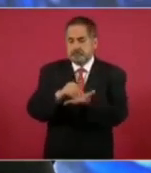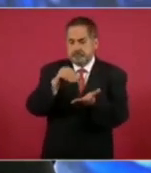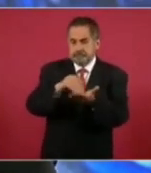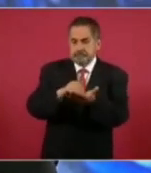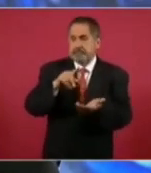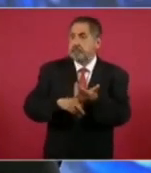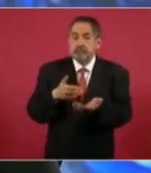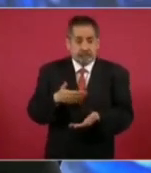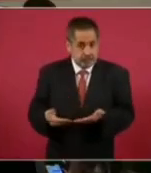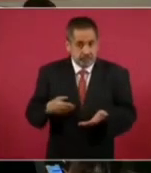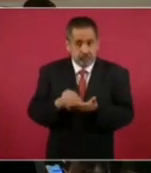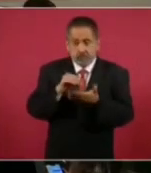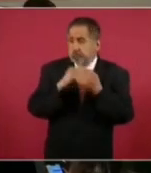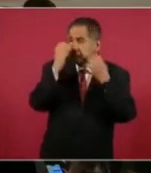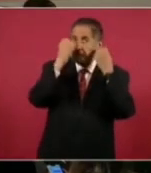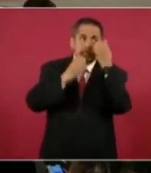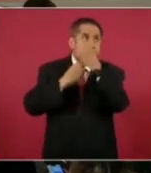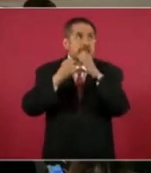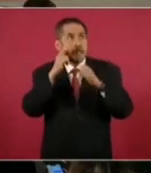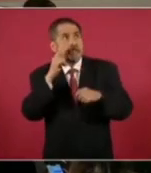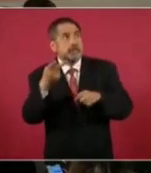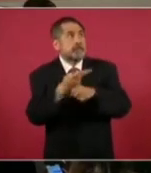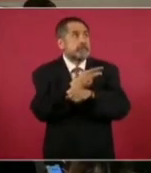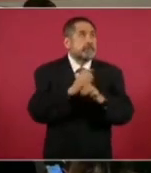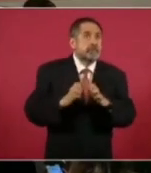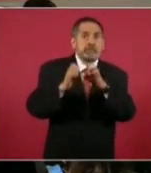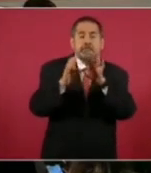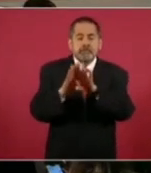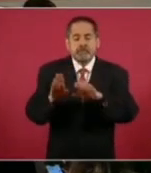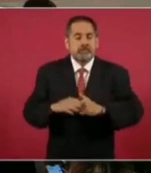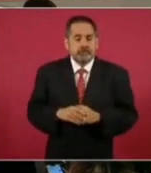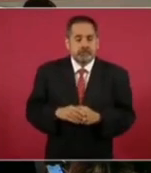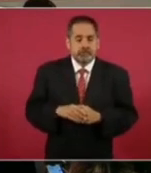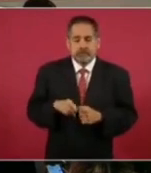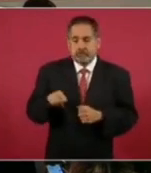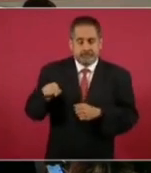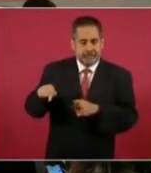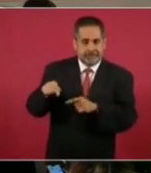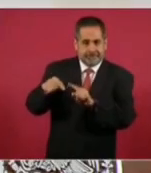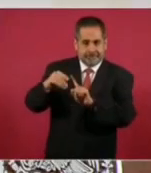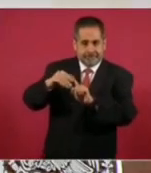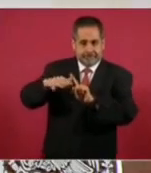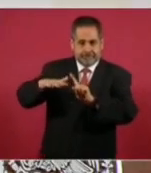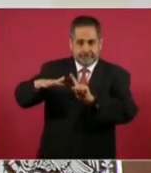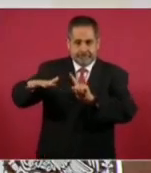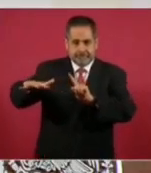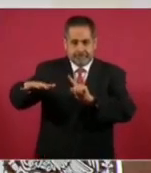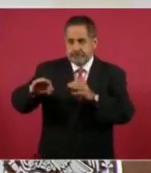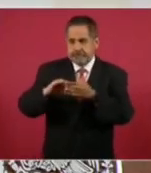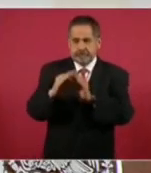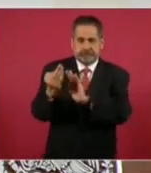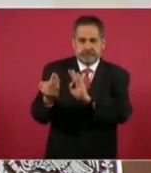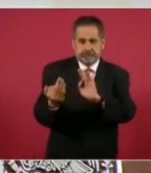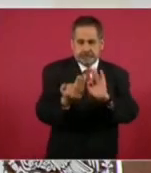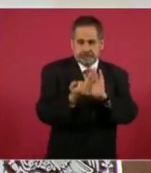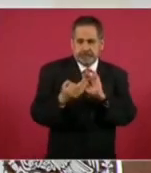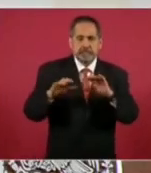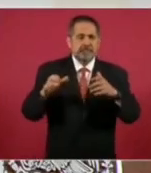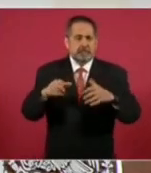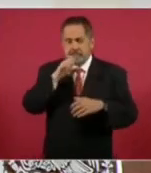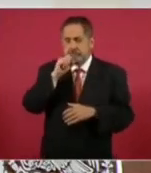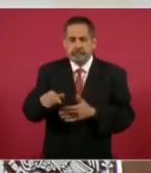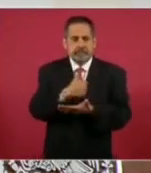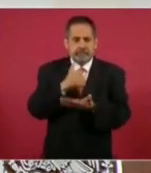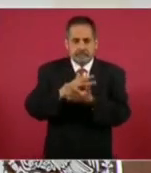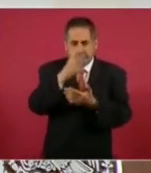el día de hoy. En las entidades cercanas al epicentro, así como en aquellas ubicadas en el Valle de